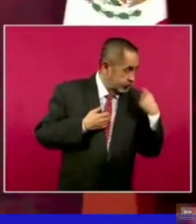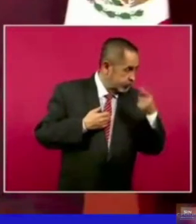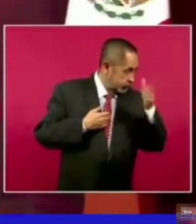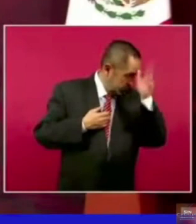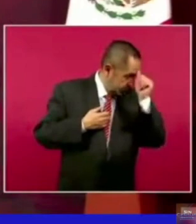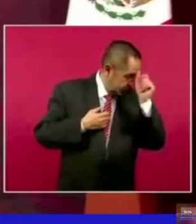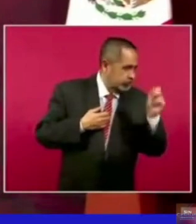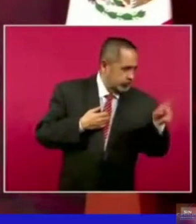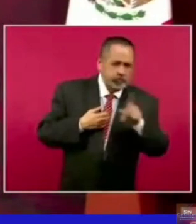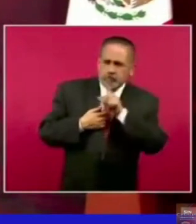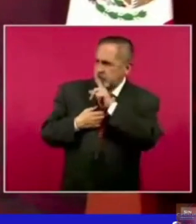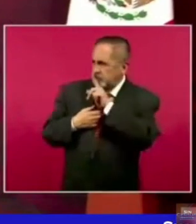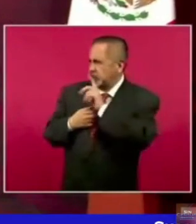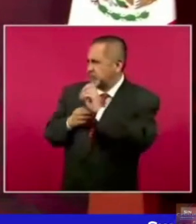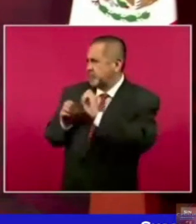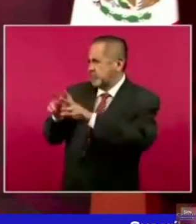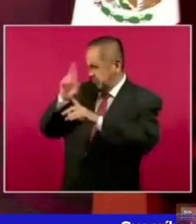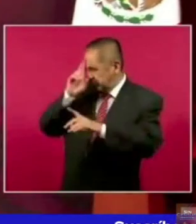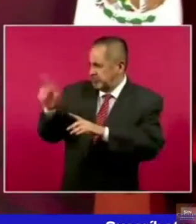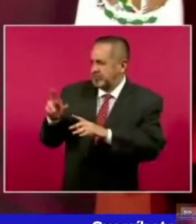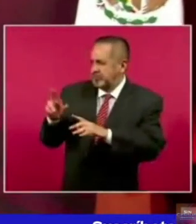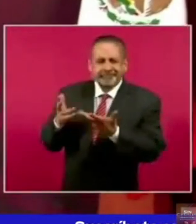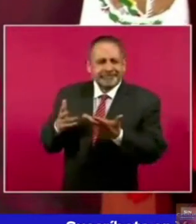de complicidades, de componendas,